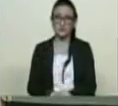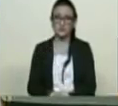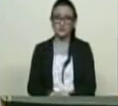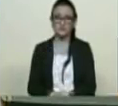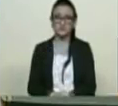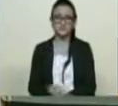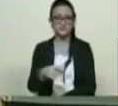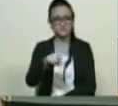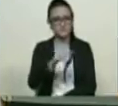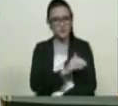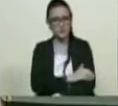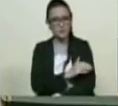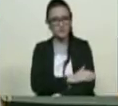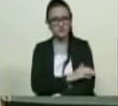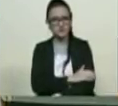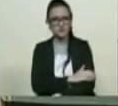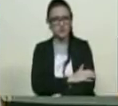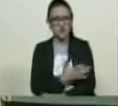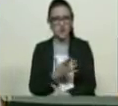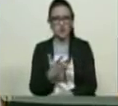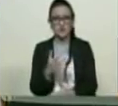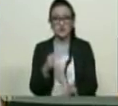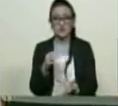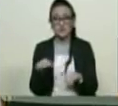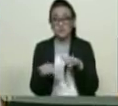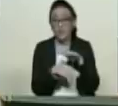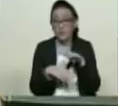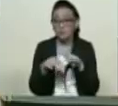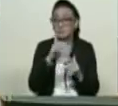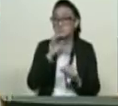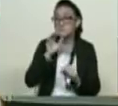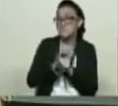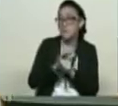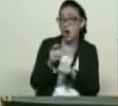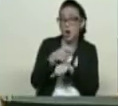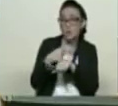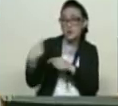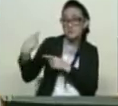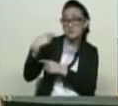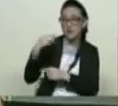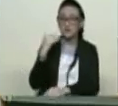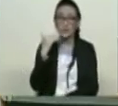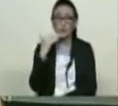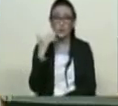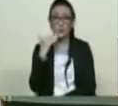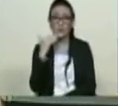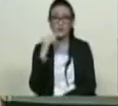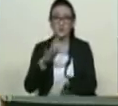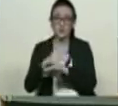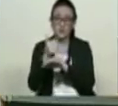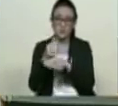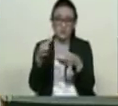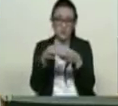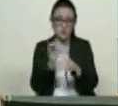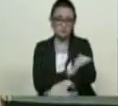oposición dependiente, subordinada al gobierno imperialista de los Estados Unidos y a la derecha internacional. Es la